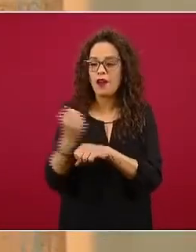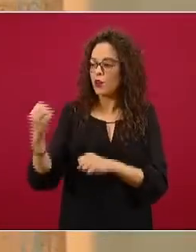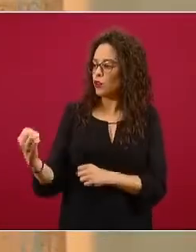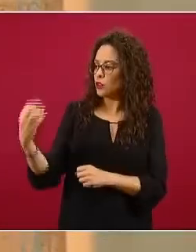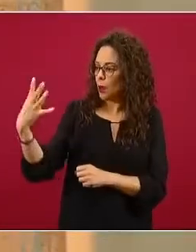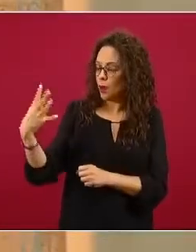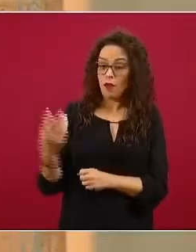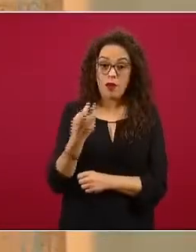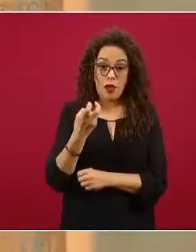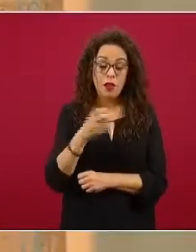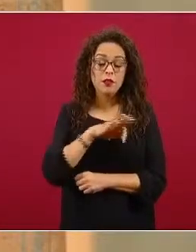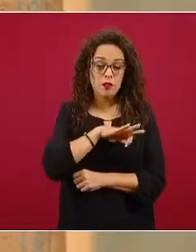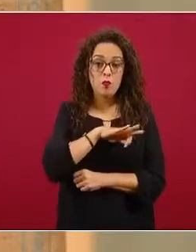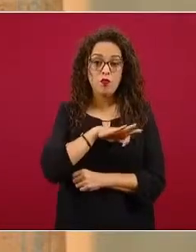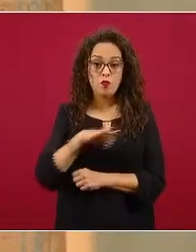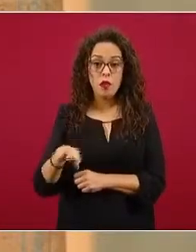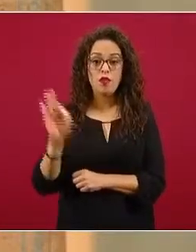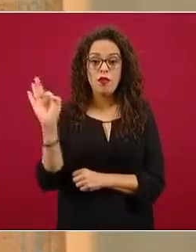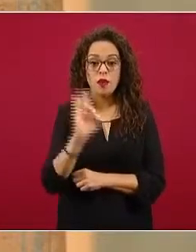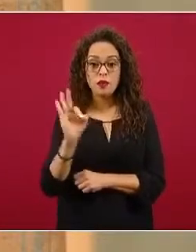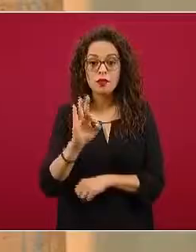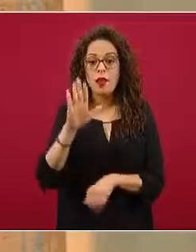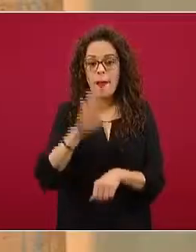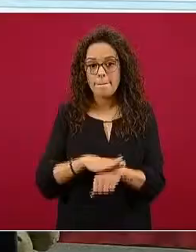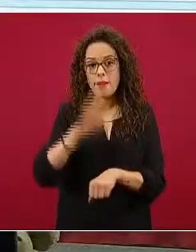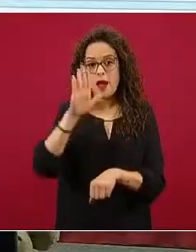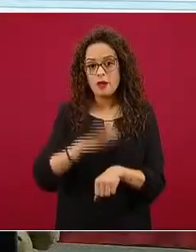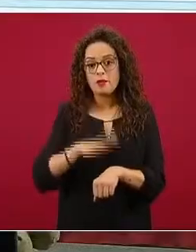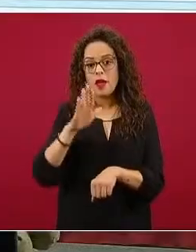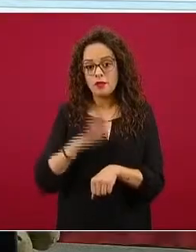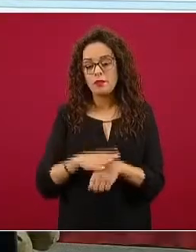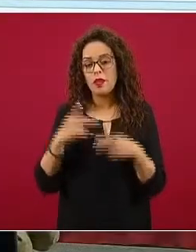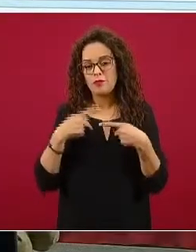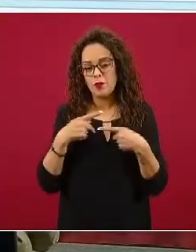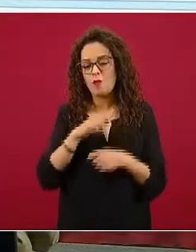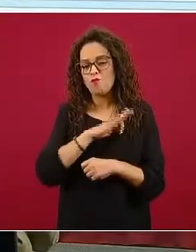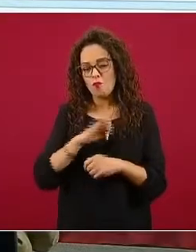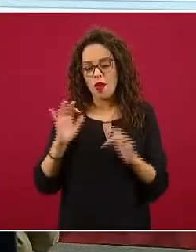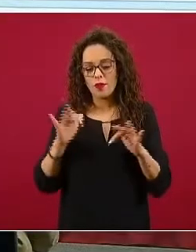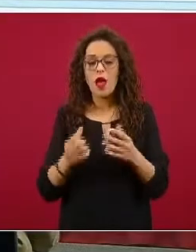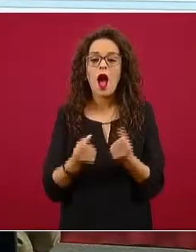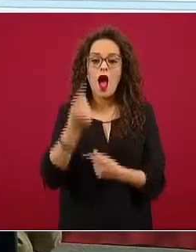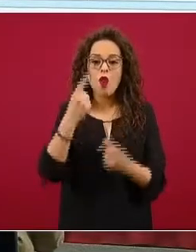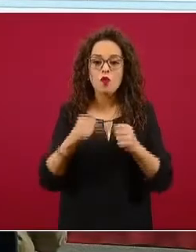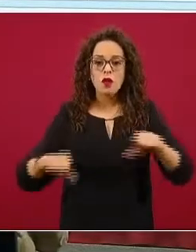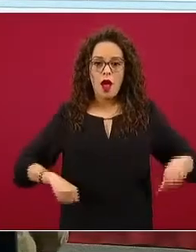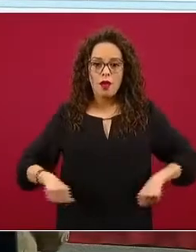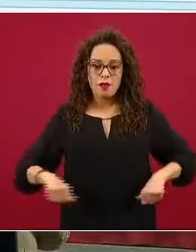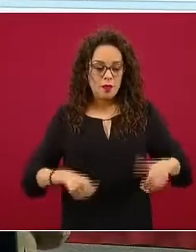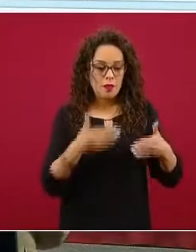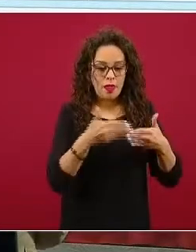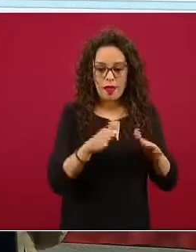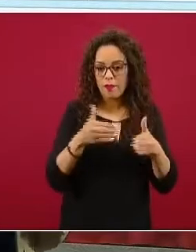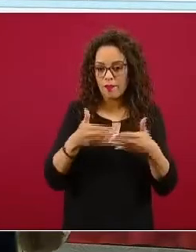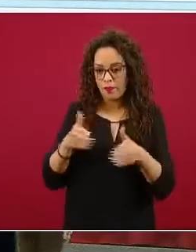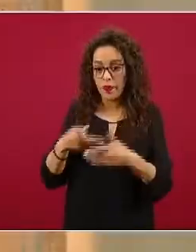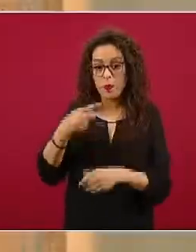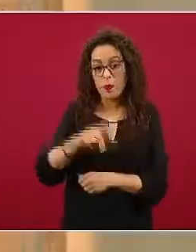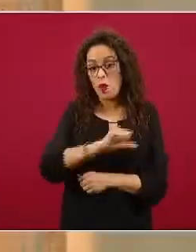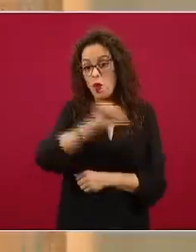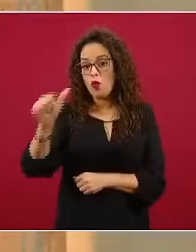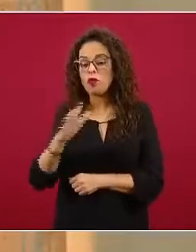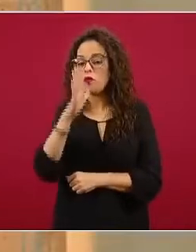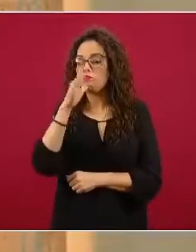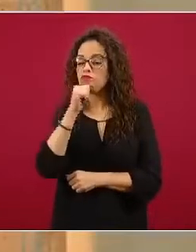habrá la posibilidad de permitir mayores aforos y algunas actividades que definitivamente no se pueden hacer o que